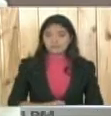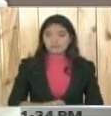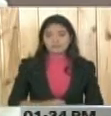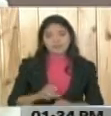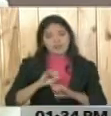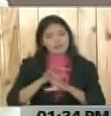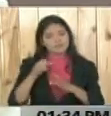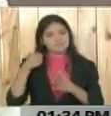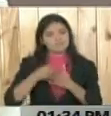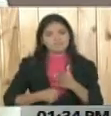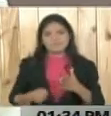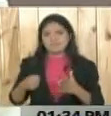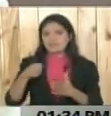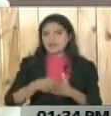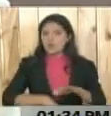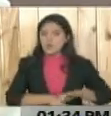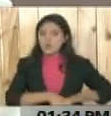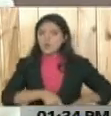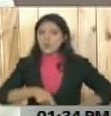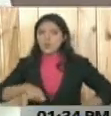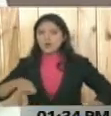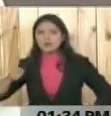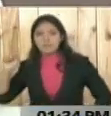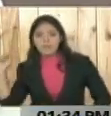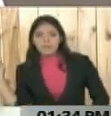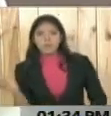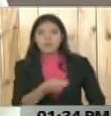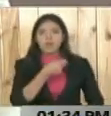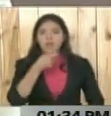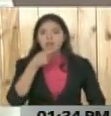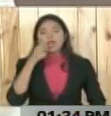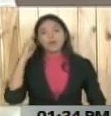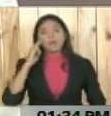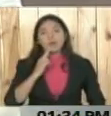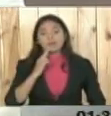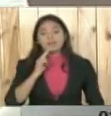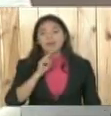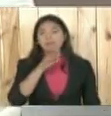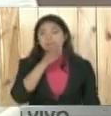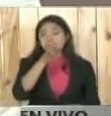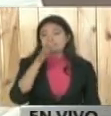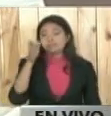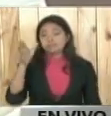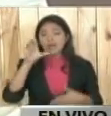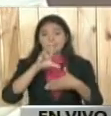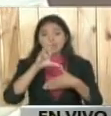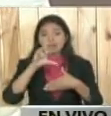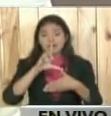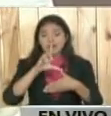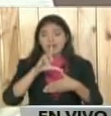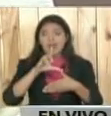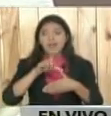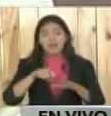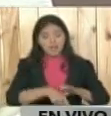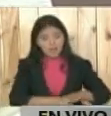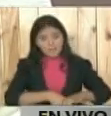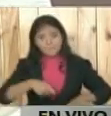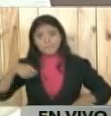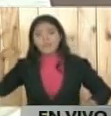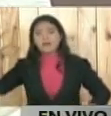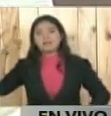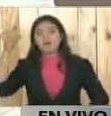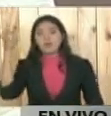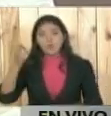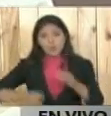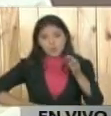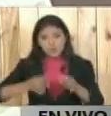enarbolando la espada de Bolívar en toda América Latina, la espada de la justicia, la